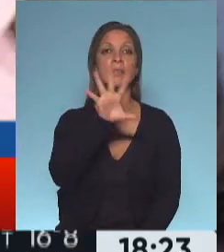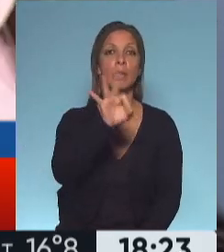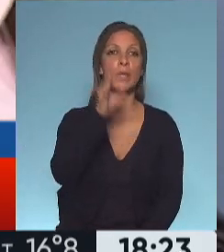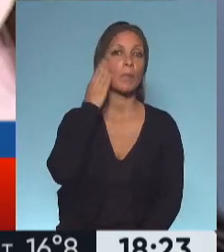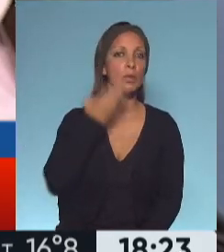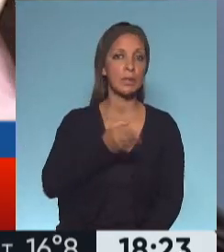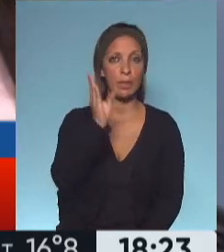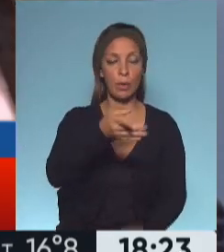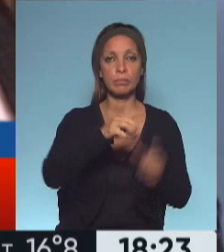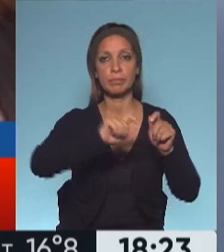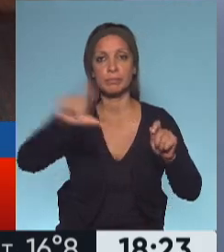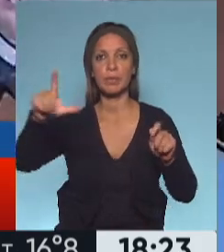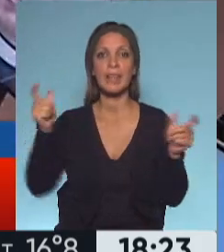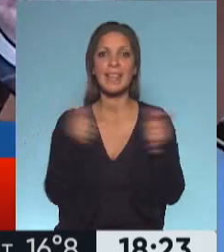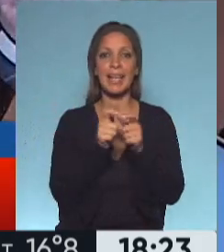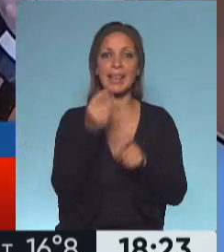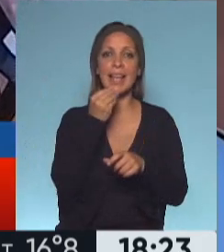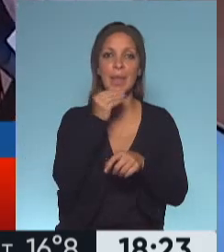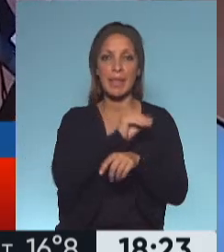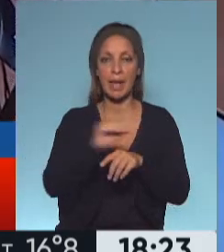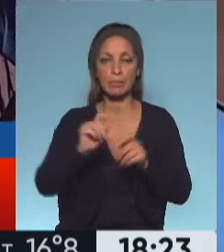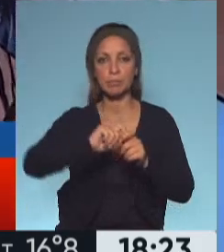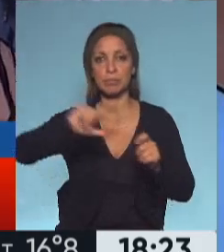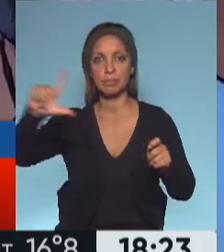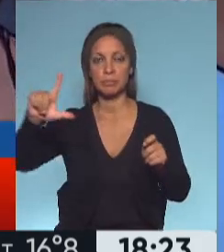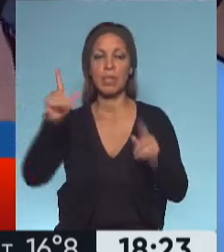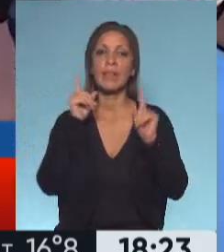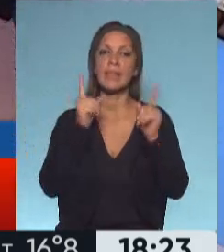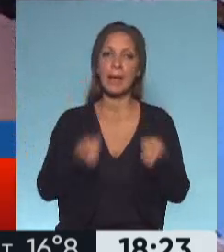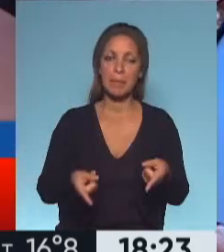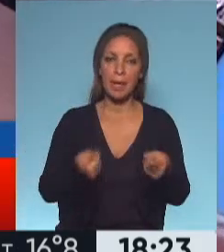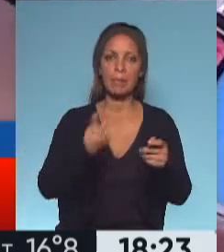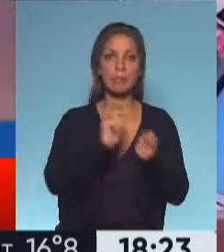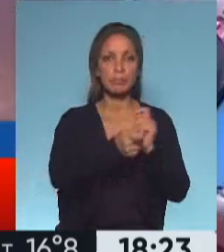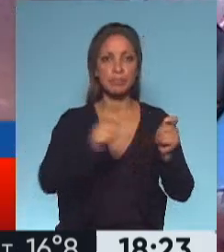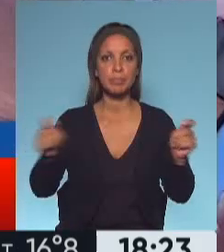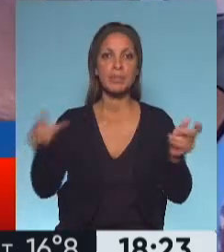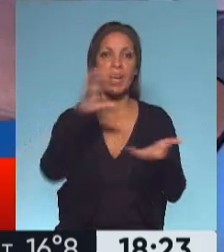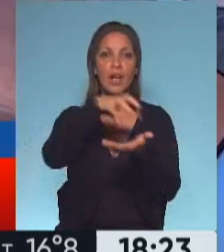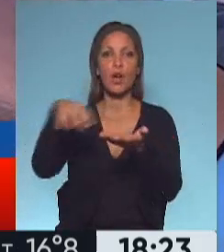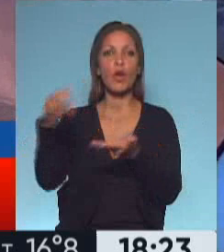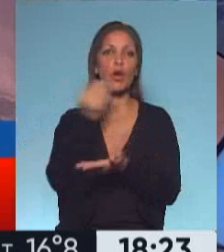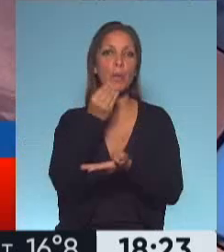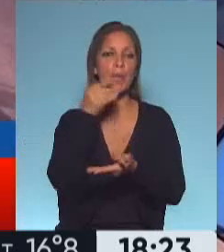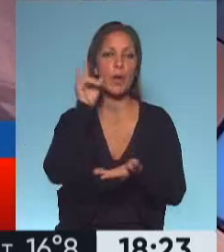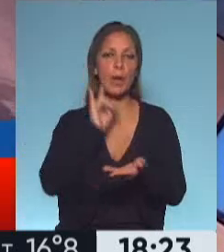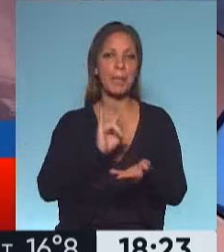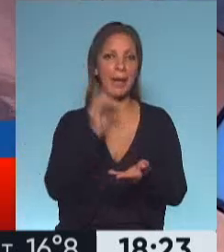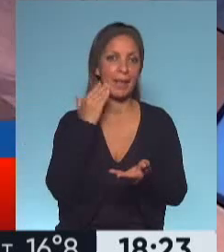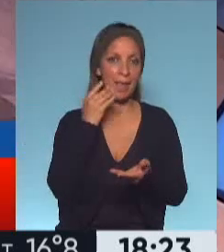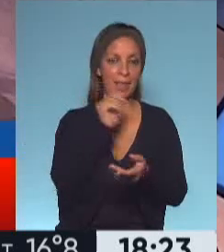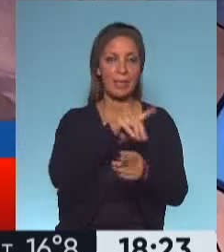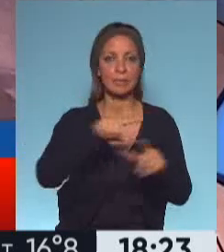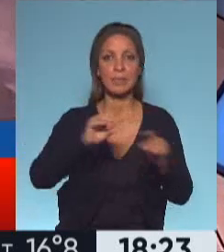de la tarjeta alimentar, extendimos la cobertura a los distintos comedores y merenderos del país, llegamos a